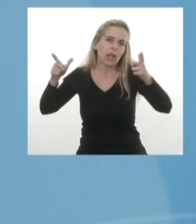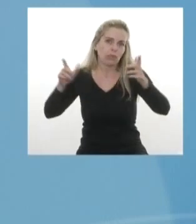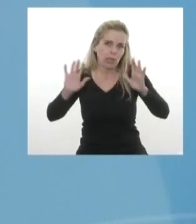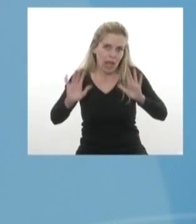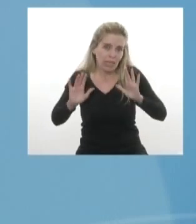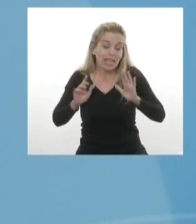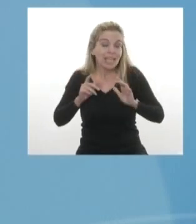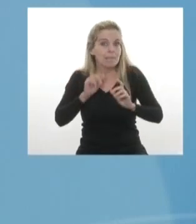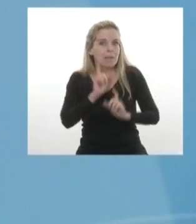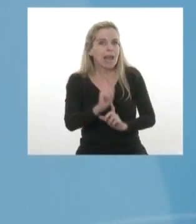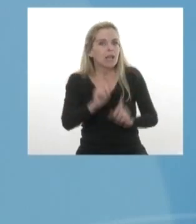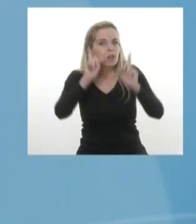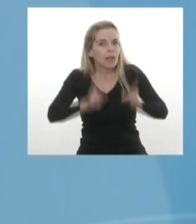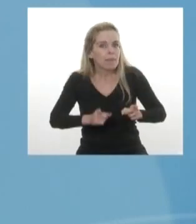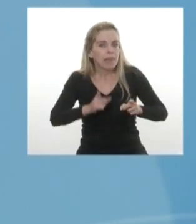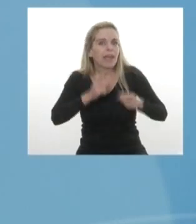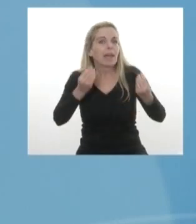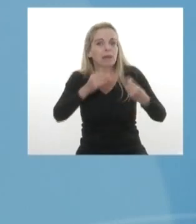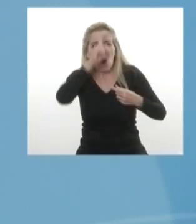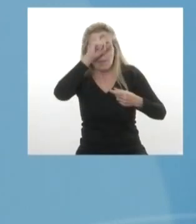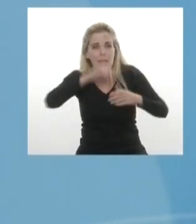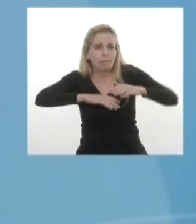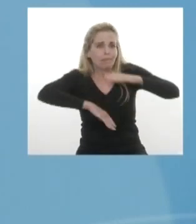de saturación del sistema de salud.